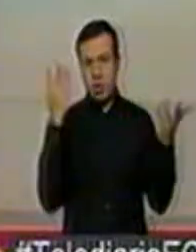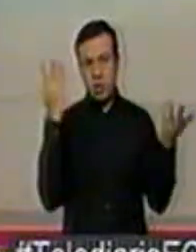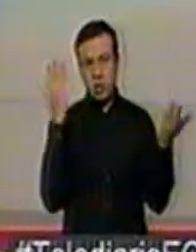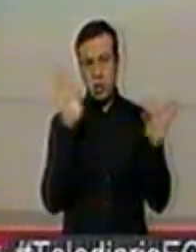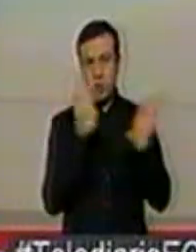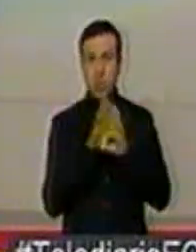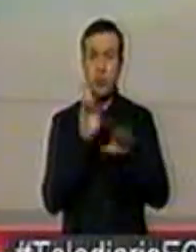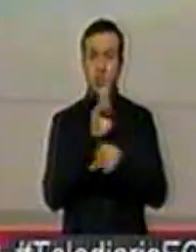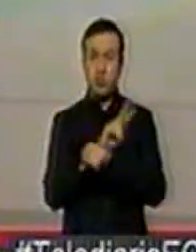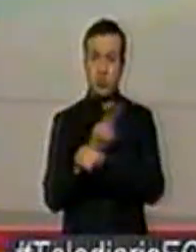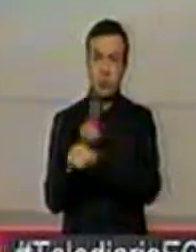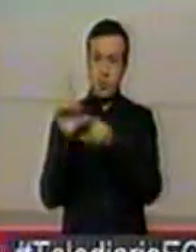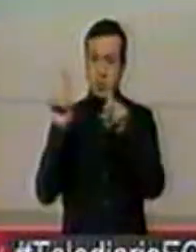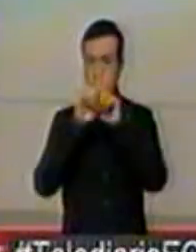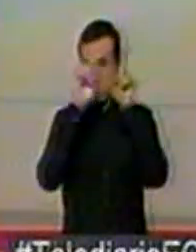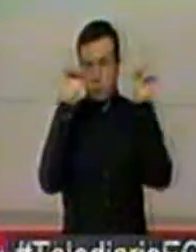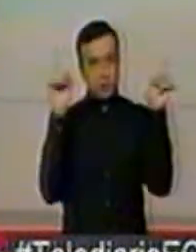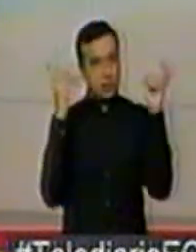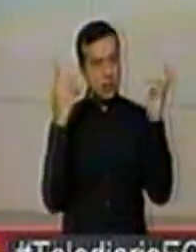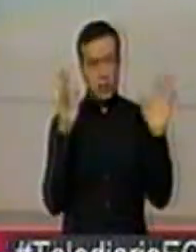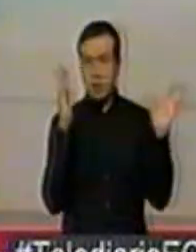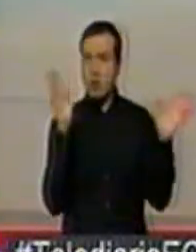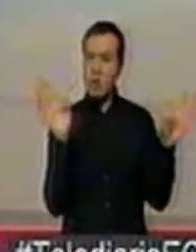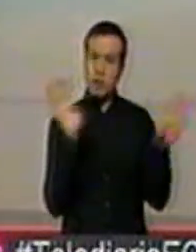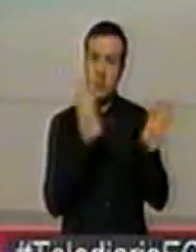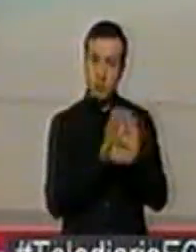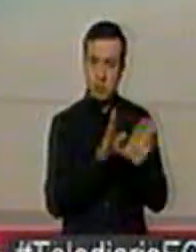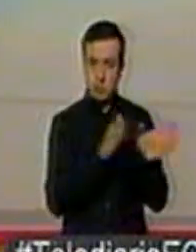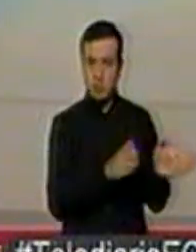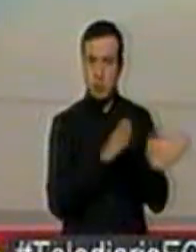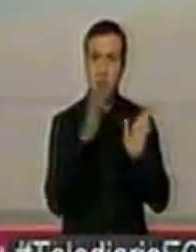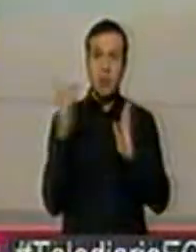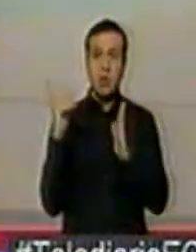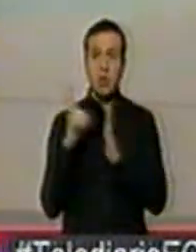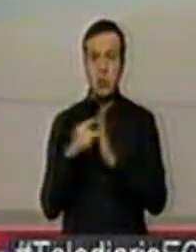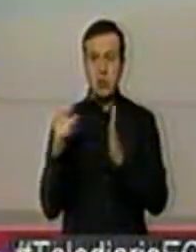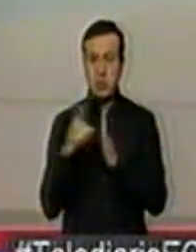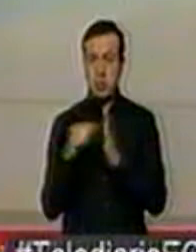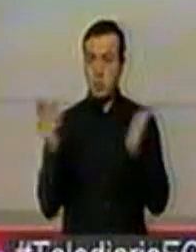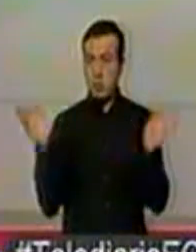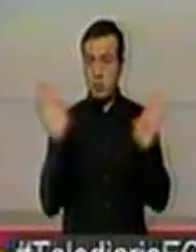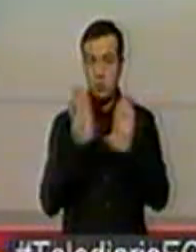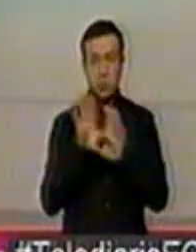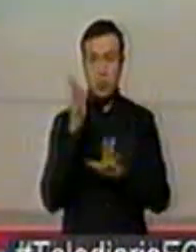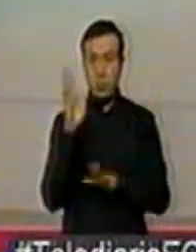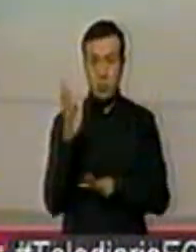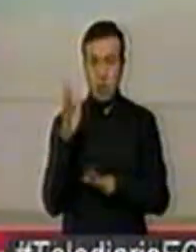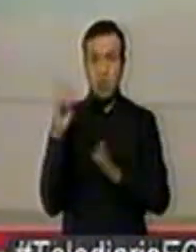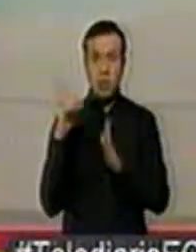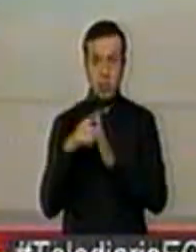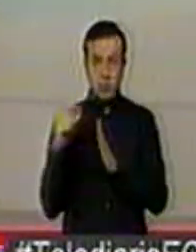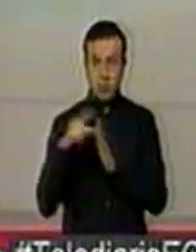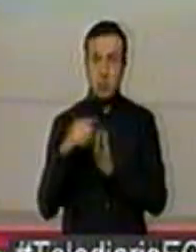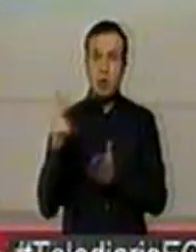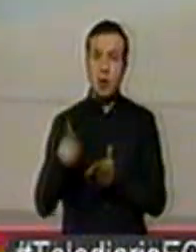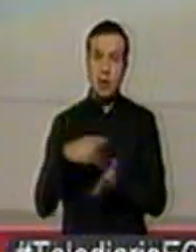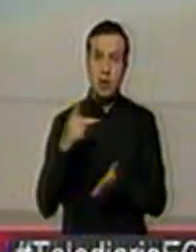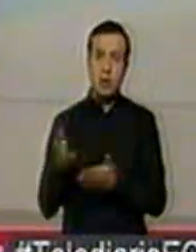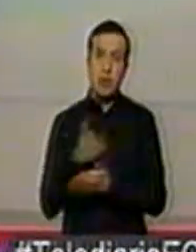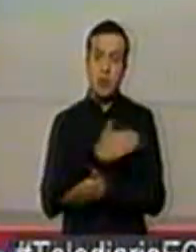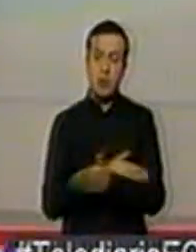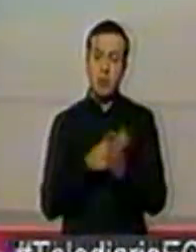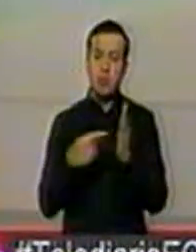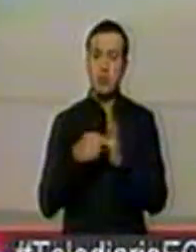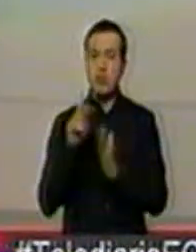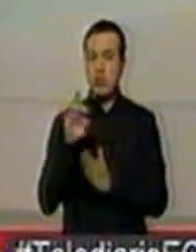superintendencia empresa en liquidación y por otro lado el ese rey como todavía no está liquidada le sigue cobrando el anticipo del impuesto